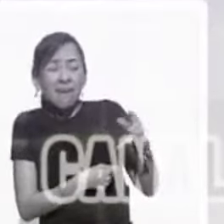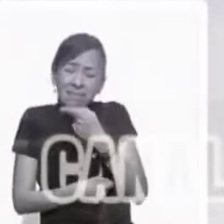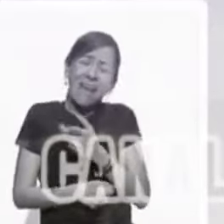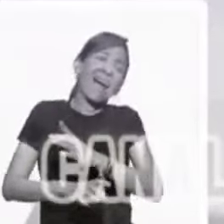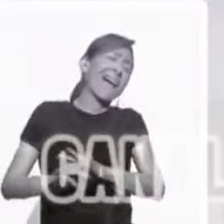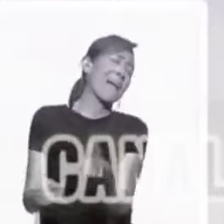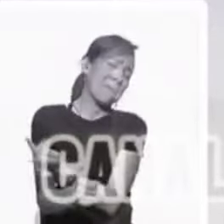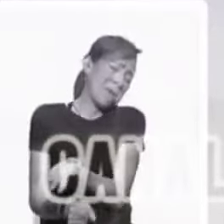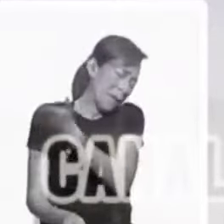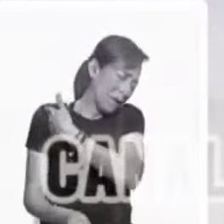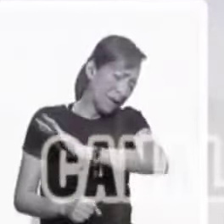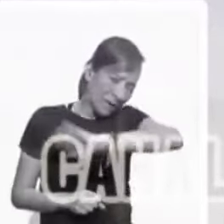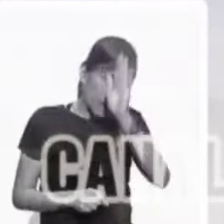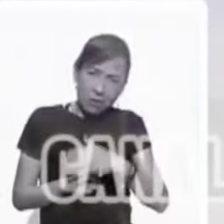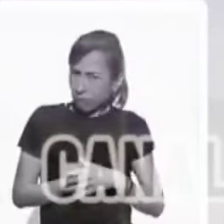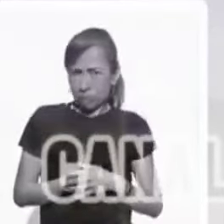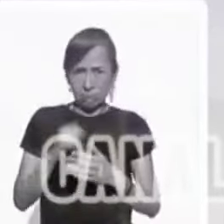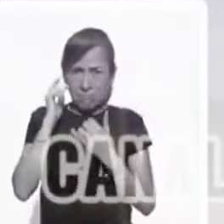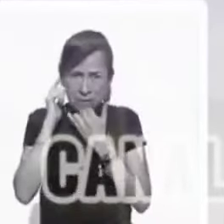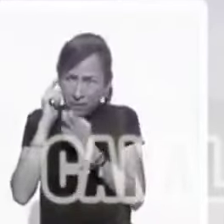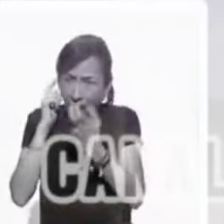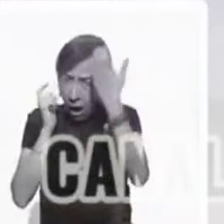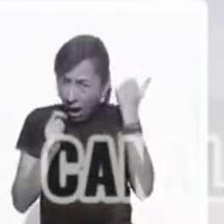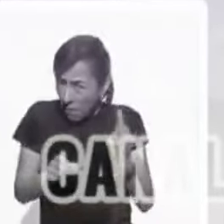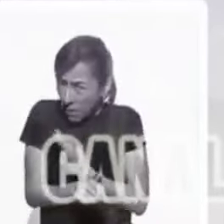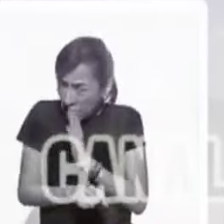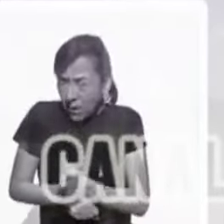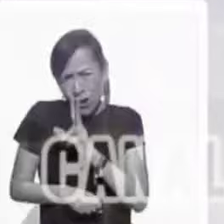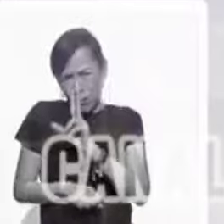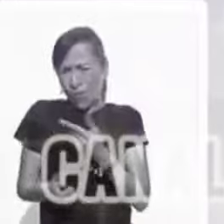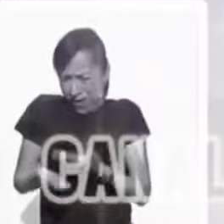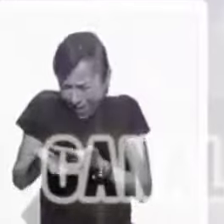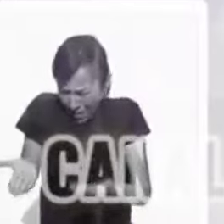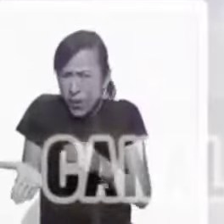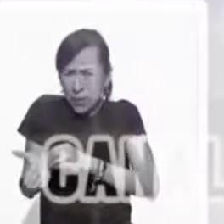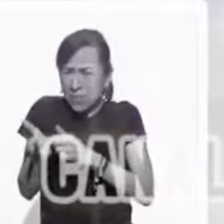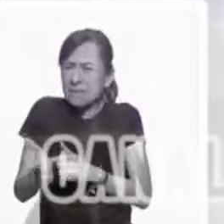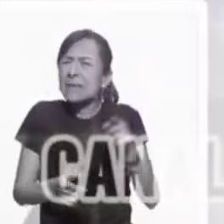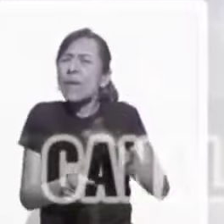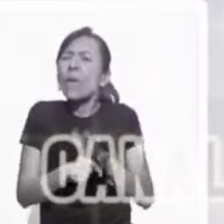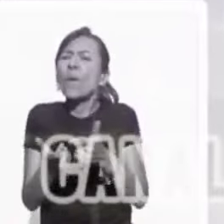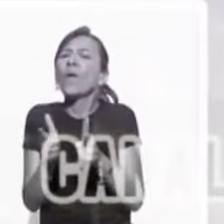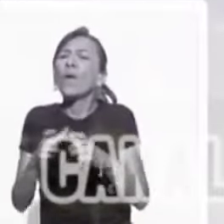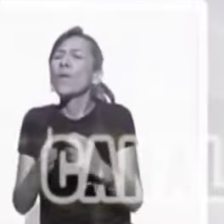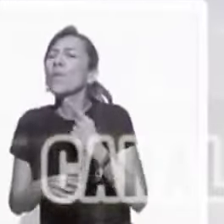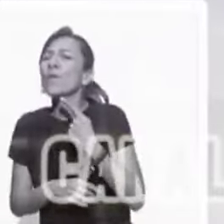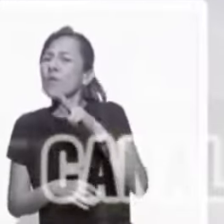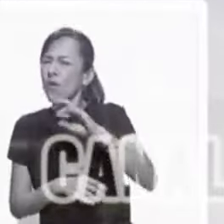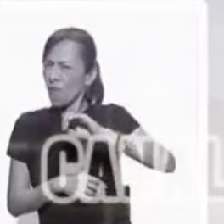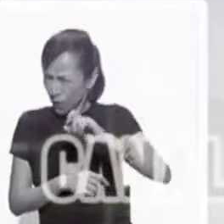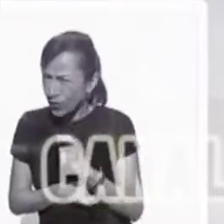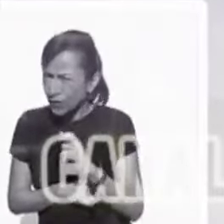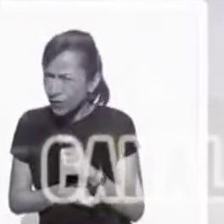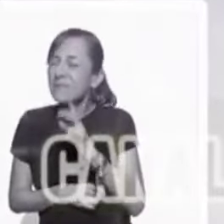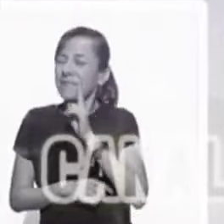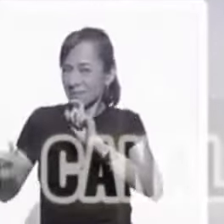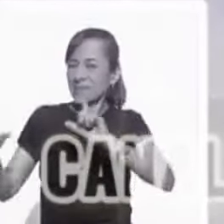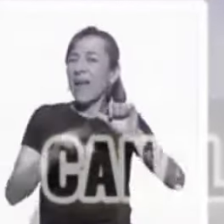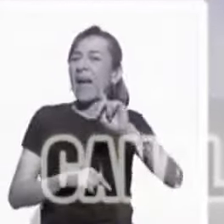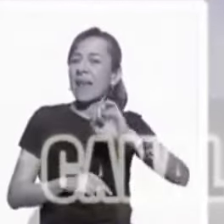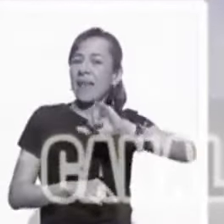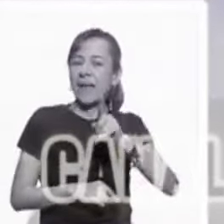de una u otra forma está presente ahora mismo creo que tenemos eh la la planteamiento del partido vox Alejandro Nolasco vamos a a